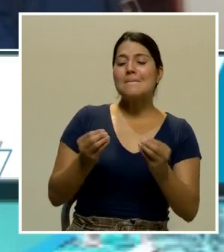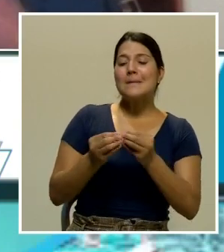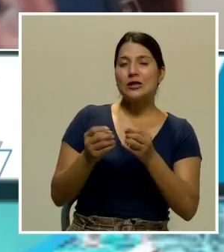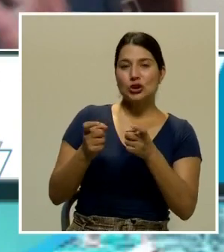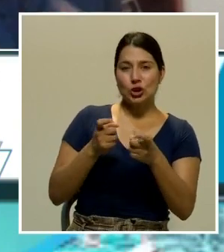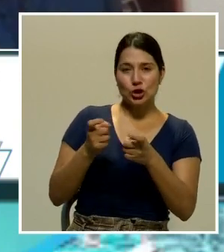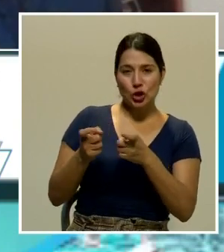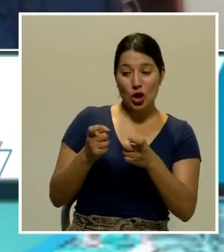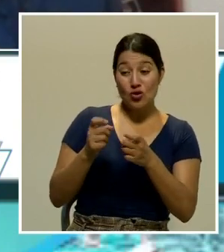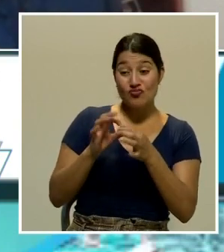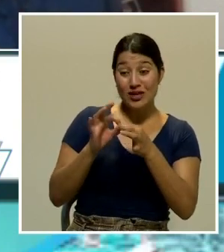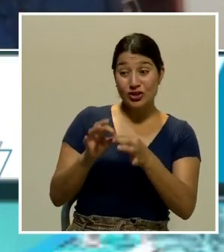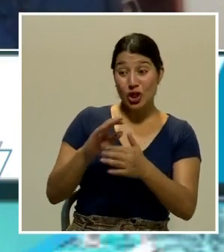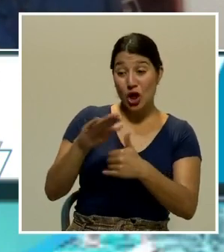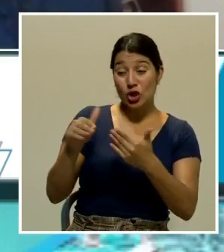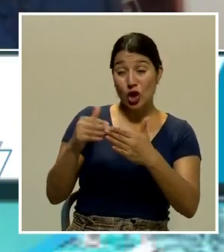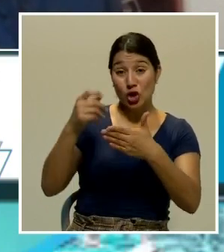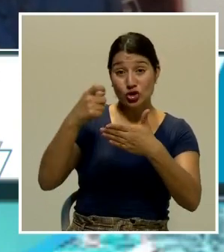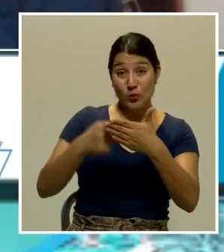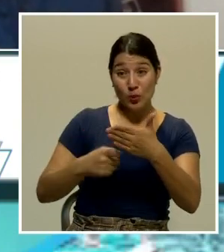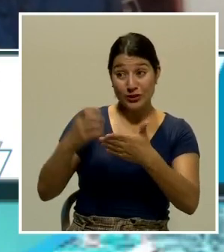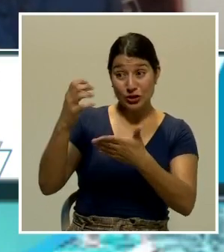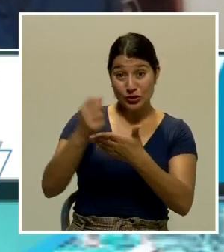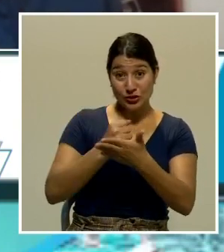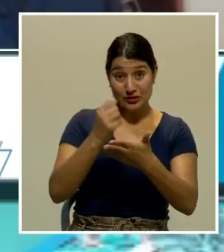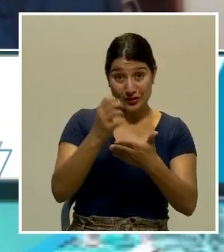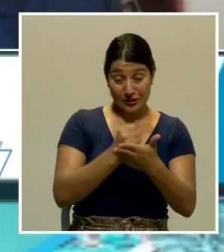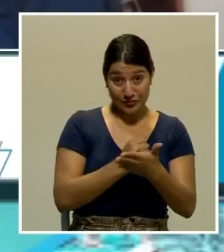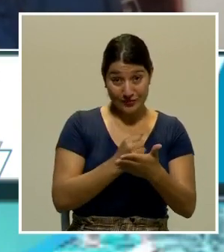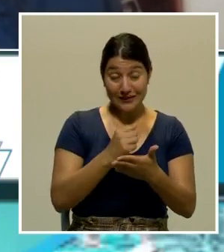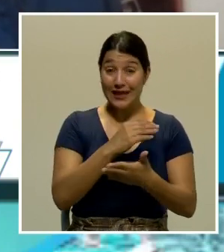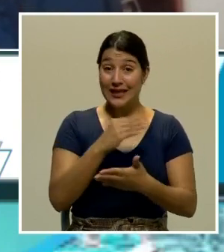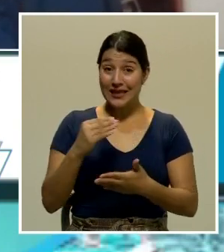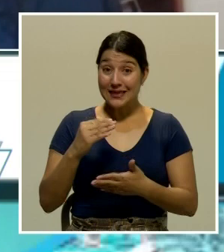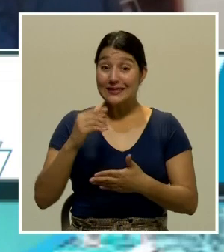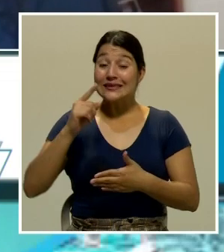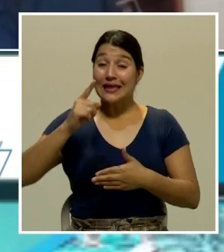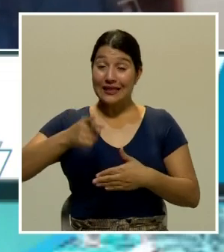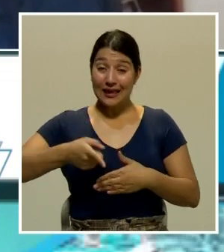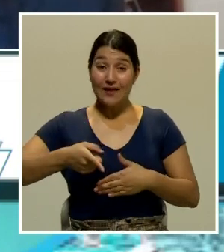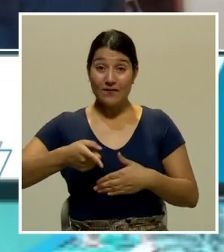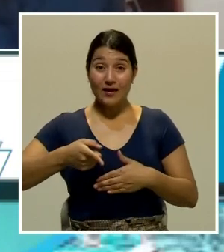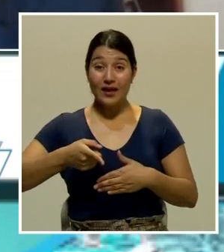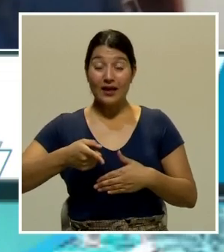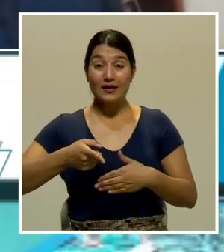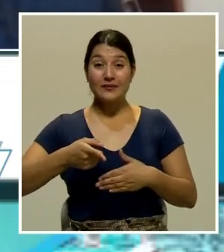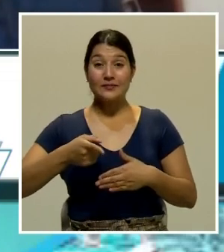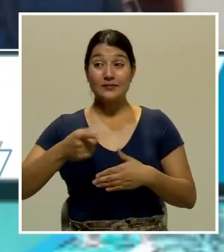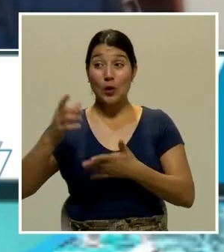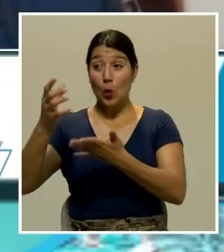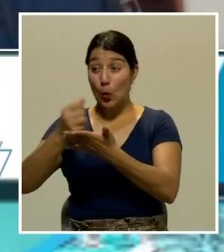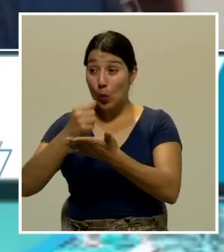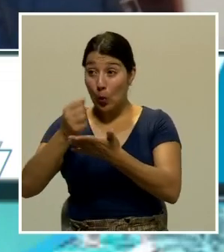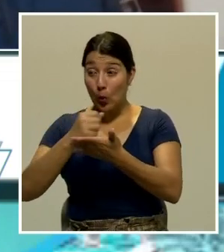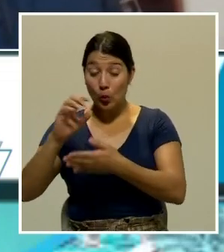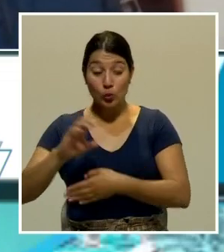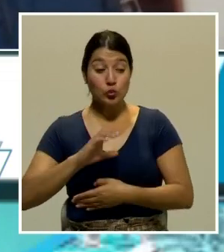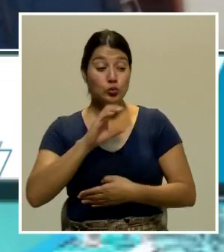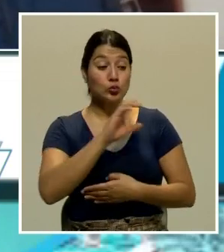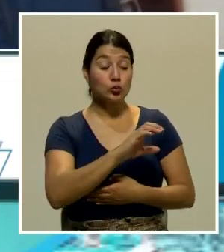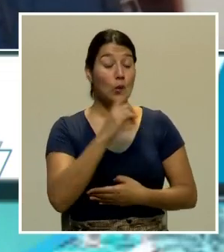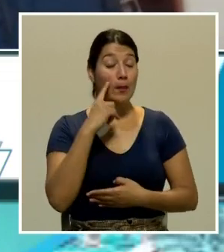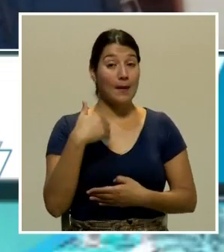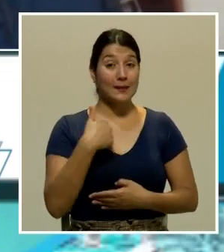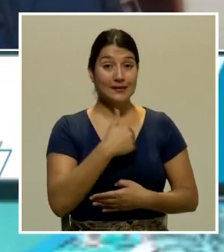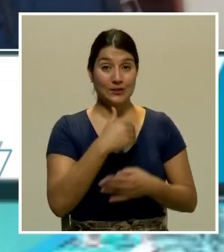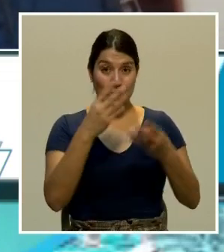de todos los impuestos que se están cobrando y que deberían estarse trasladando en beneficio del Ministerio de